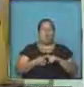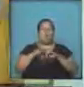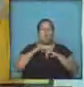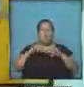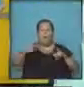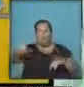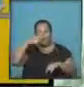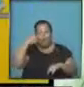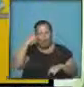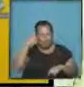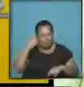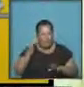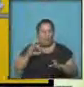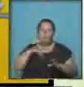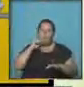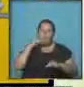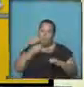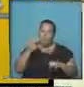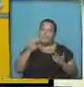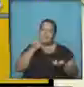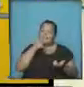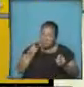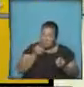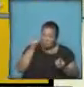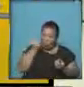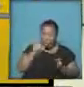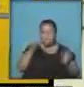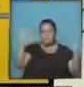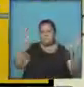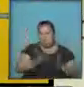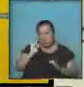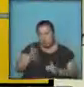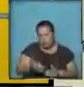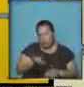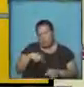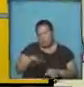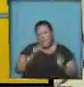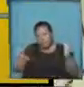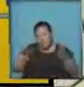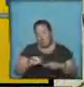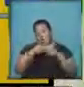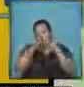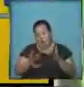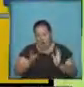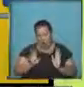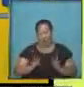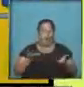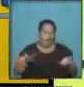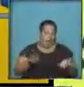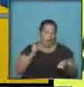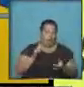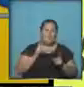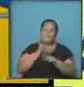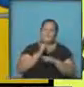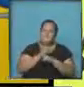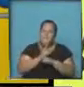de concientización. Sí. Me parece muy bien y si esto sirve para que haya por supuesto, de menos eso se heridos trata. Este año, mejor que mejor. Obvio, pero obvio.